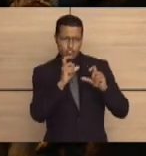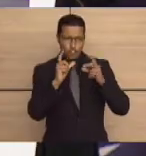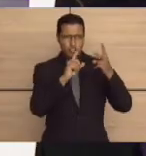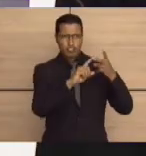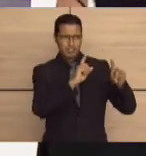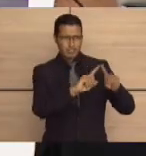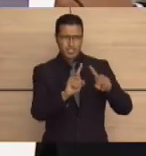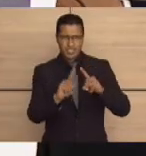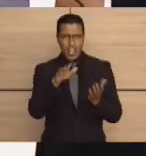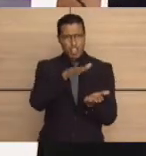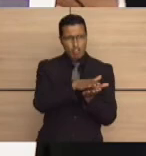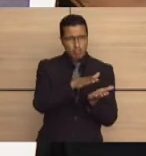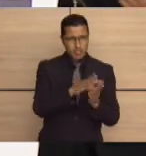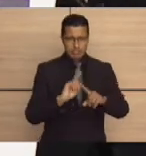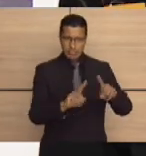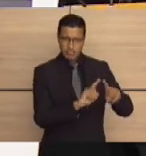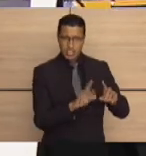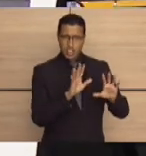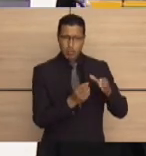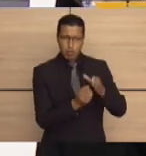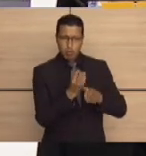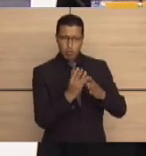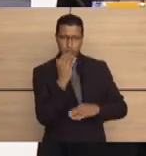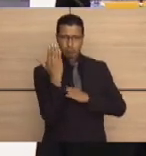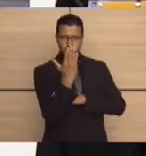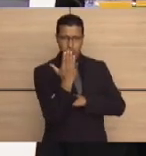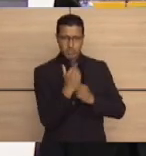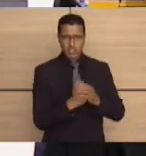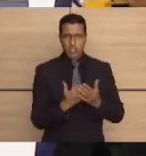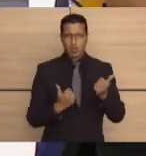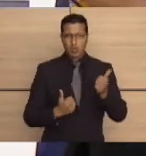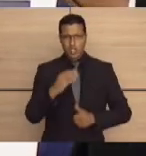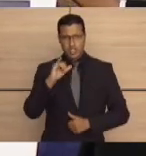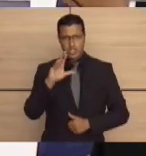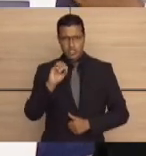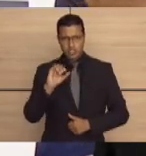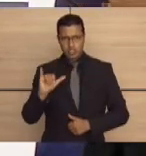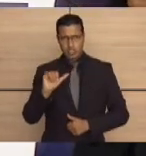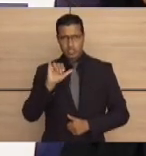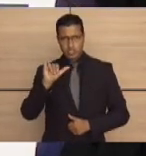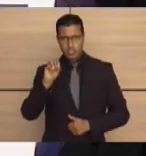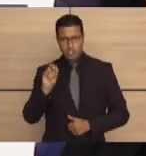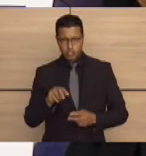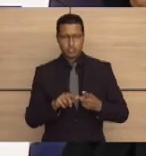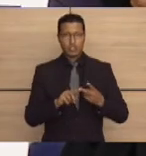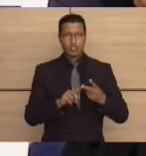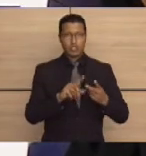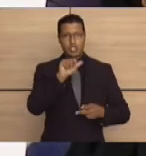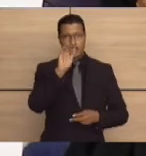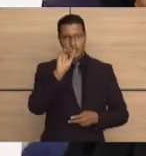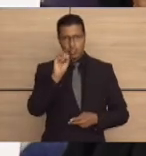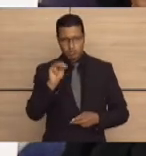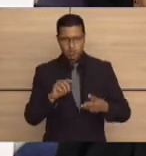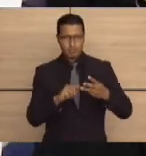largometrajes y documentales. Entre sus producciones se encuentran Ciro y yo, Carta a una sombra, La toma, Roba